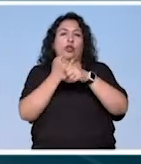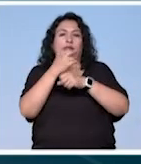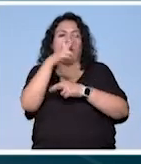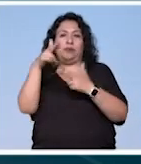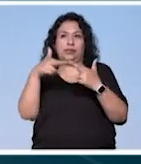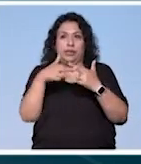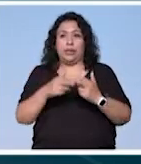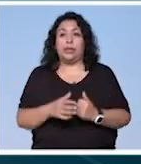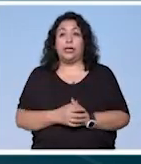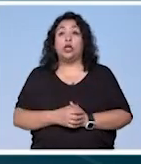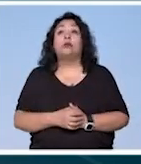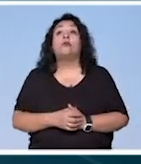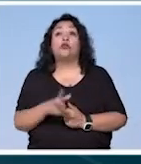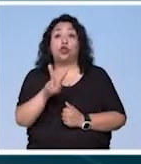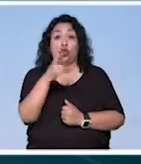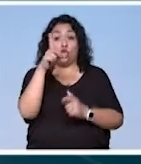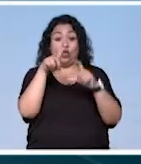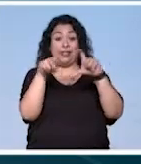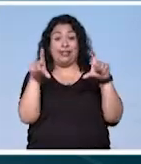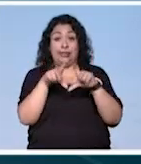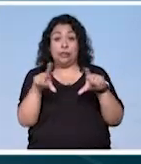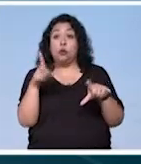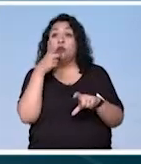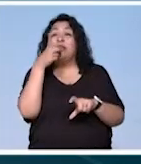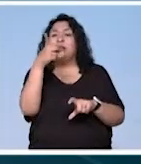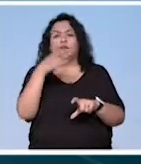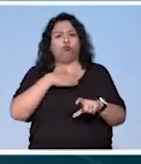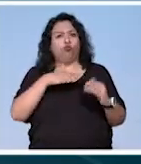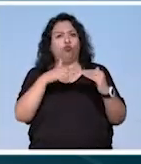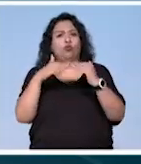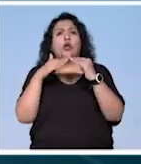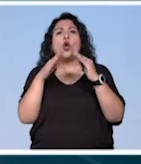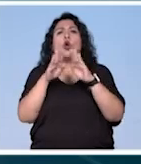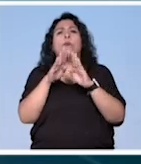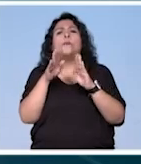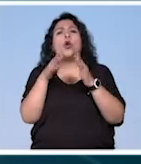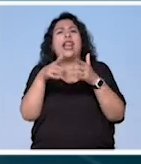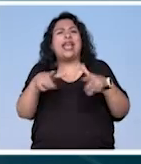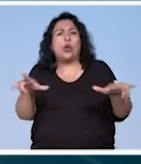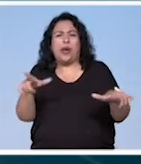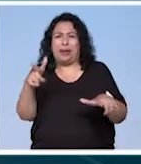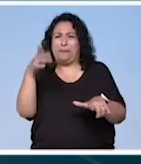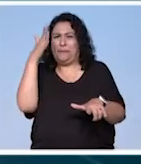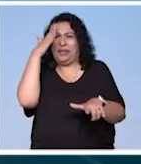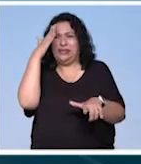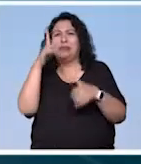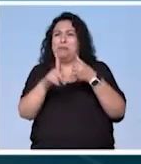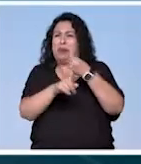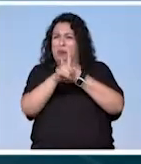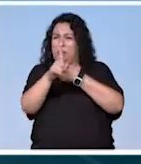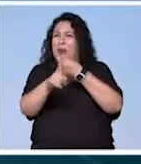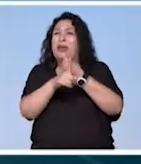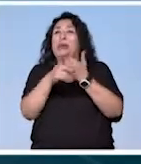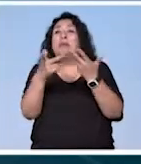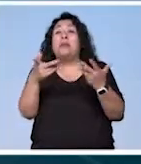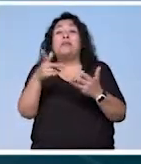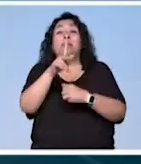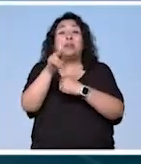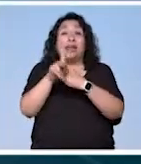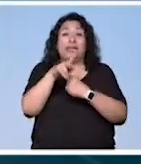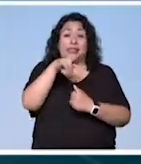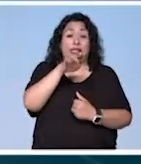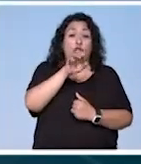región. Ambos artículos señalan la hegemonía del lenguaje como uno de los principales problemas, pues en las